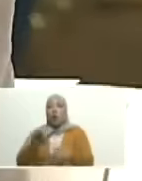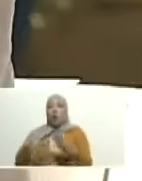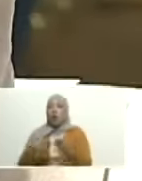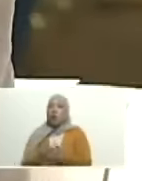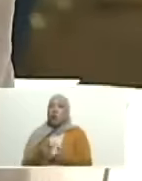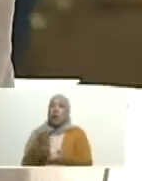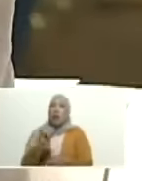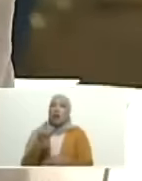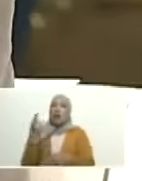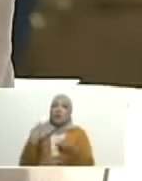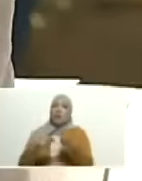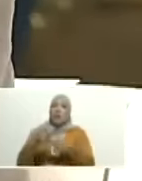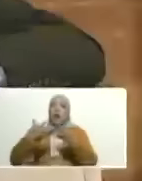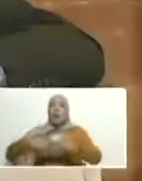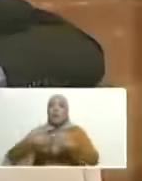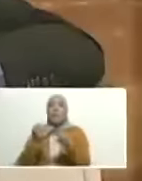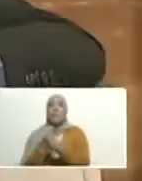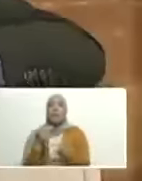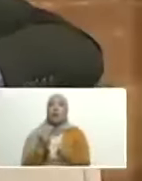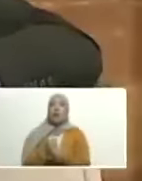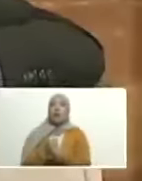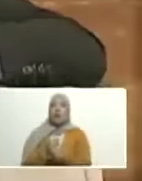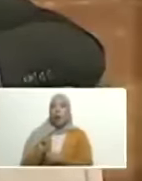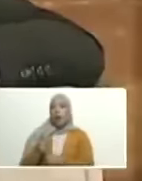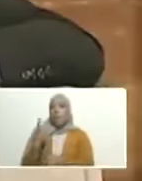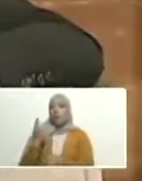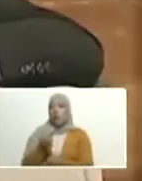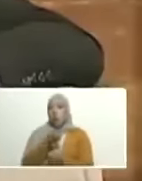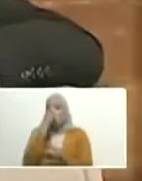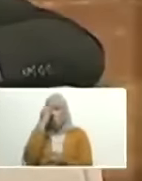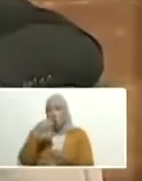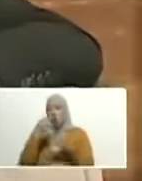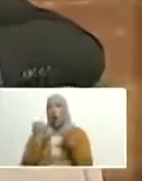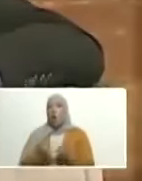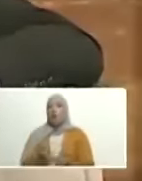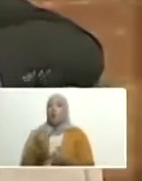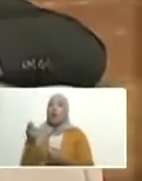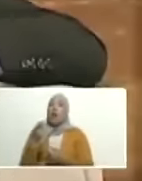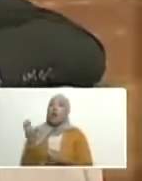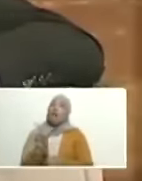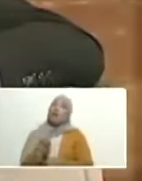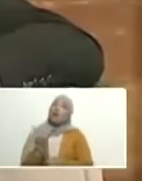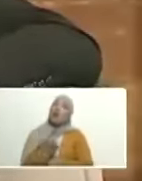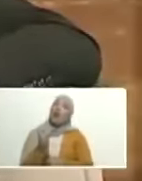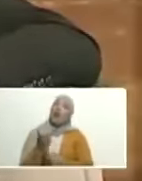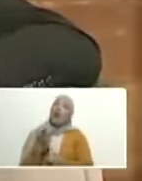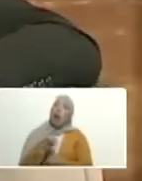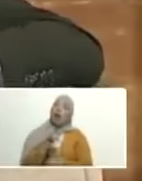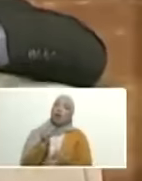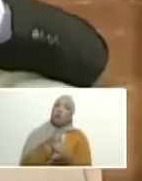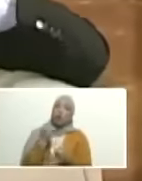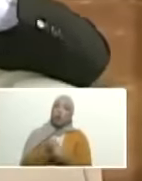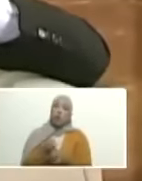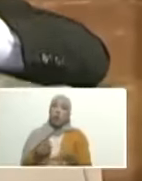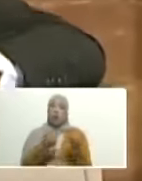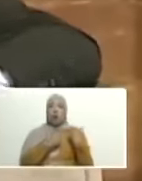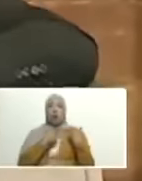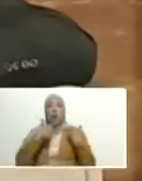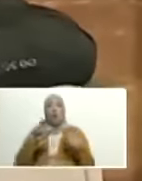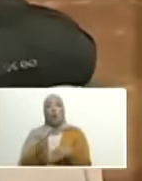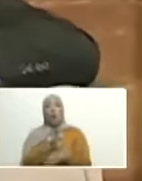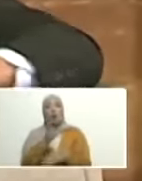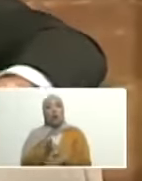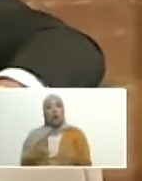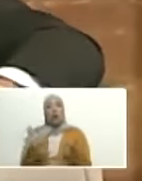sectores económicos, empresarios, como usted dijo. El primer consenso que en este momento tiene la República Bolivariana de Venezuela es un rechazo